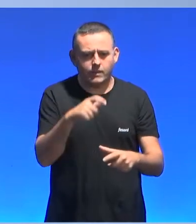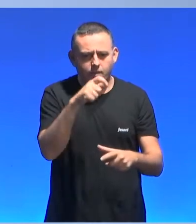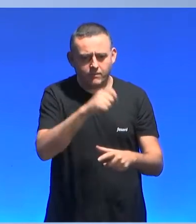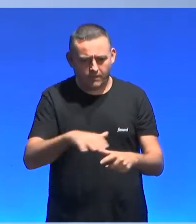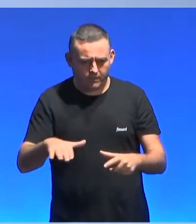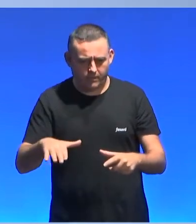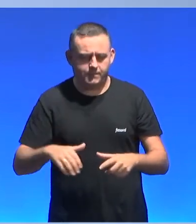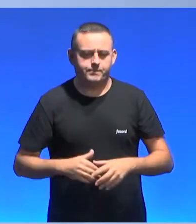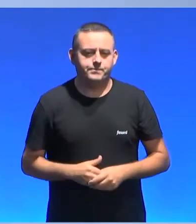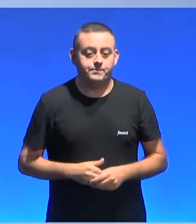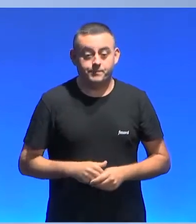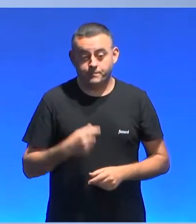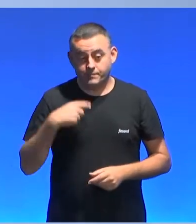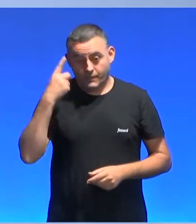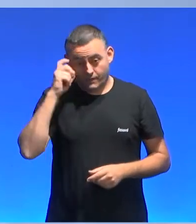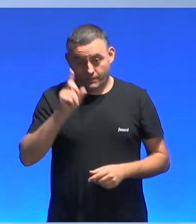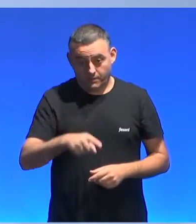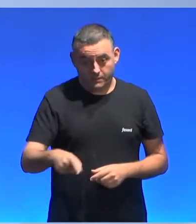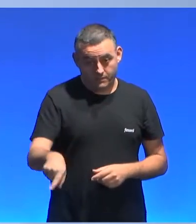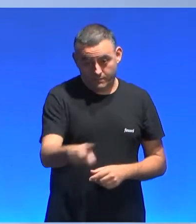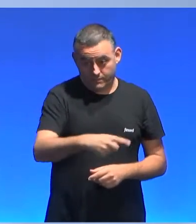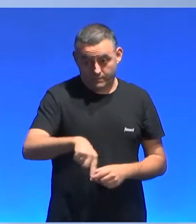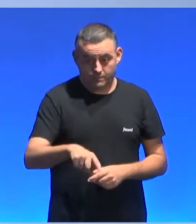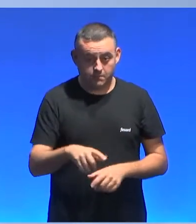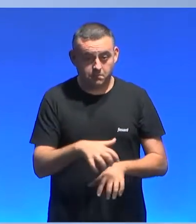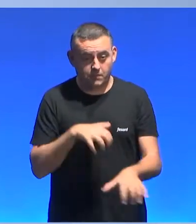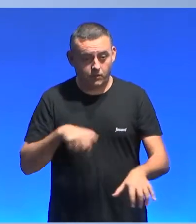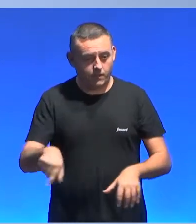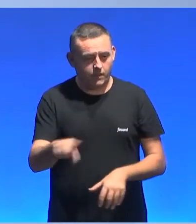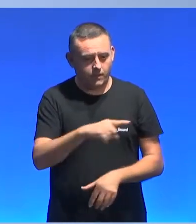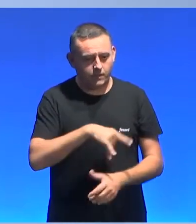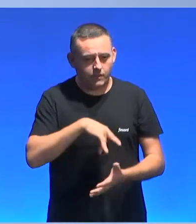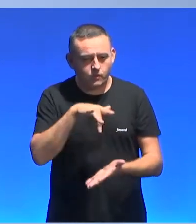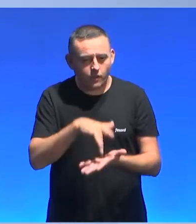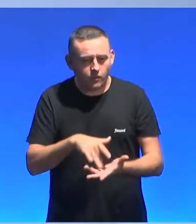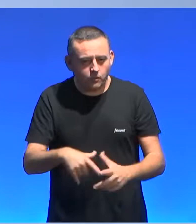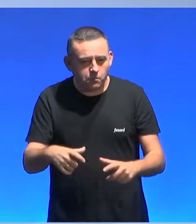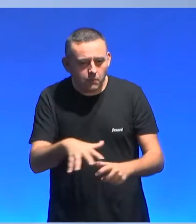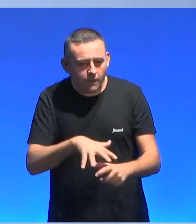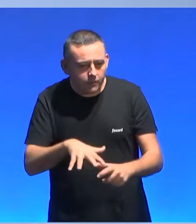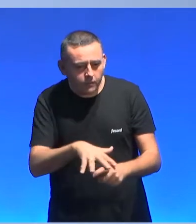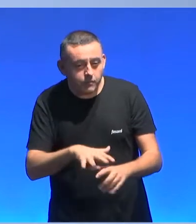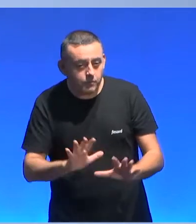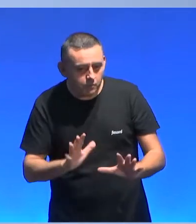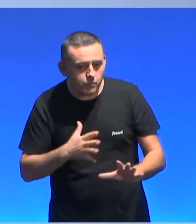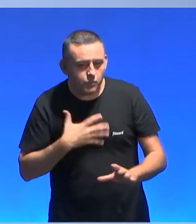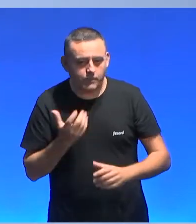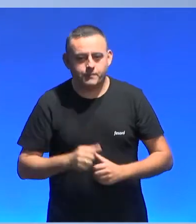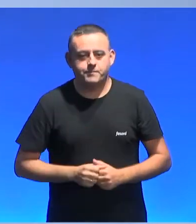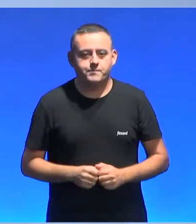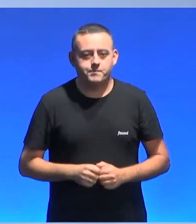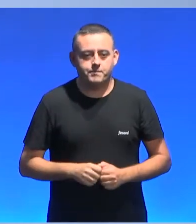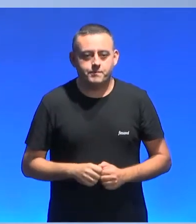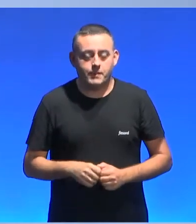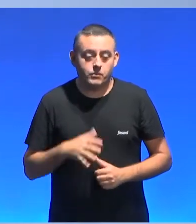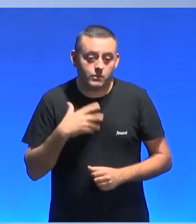la mayoría de vosotras y vosotros, a lo mejor menos los más jóvenes, pero